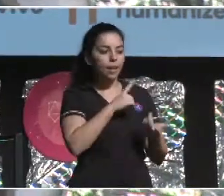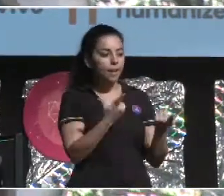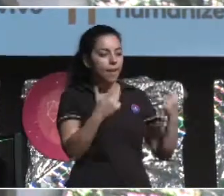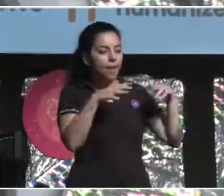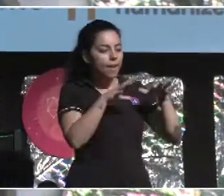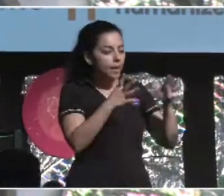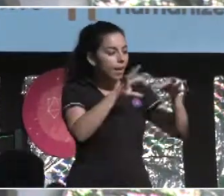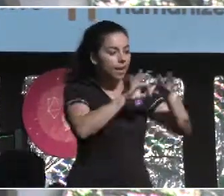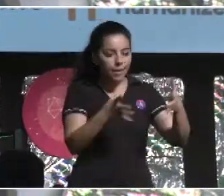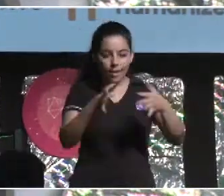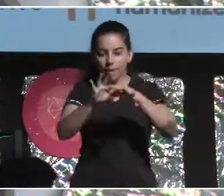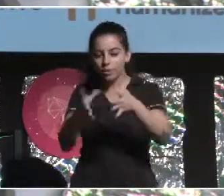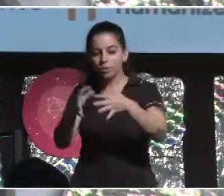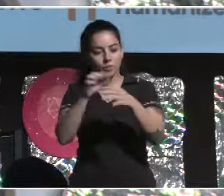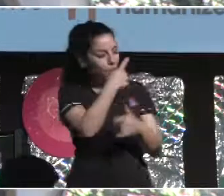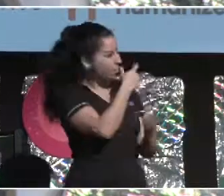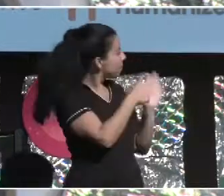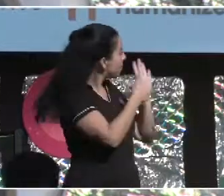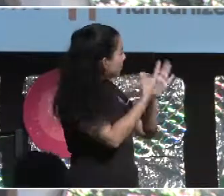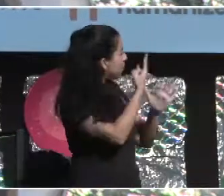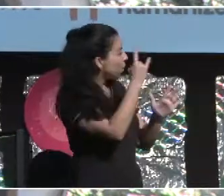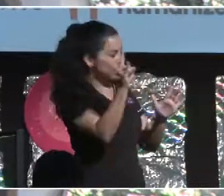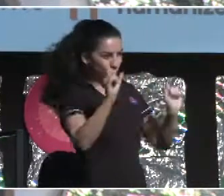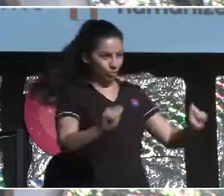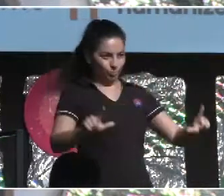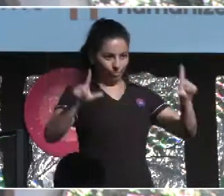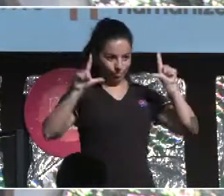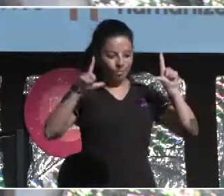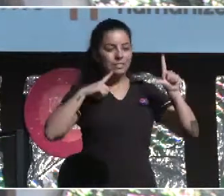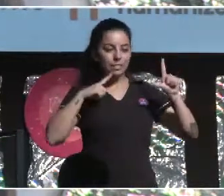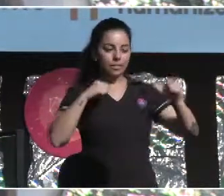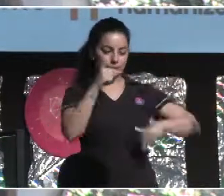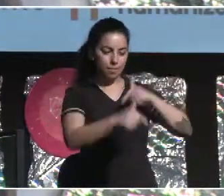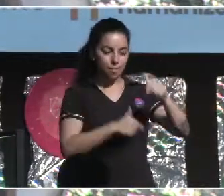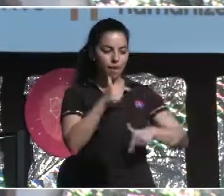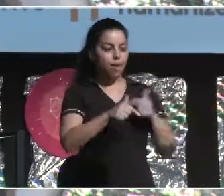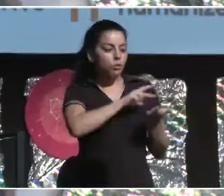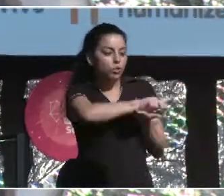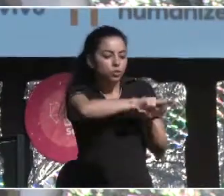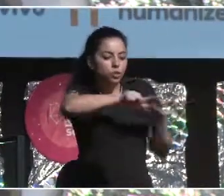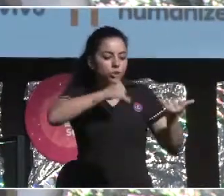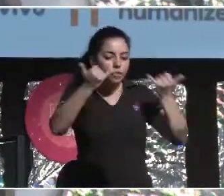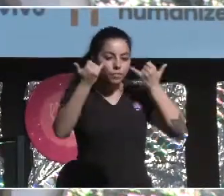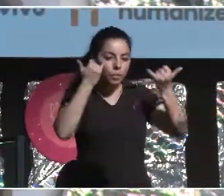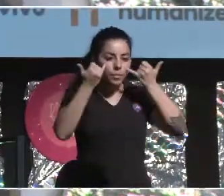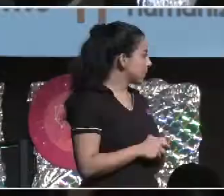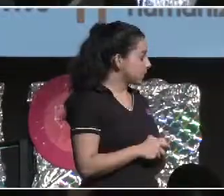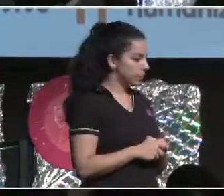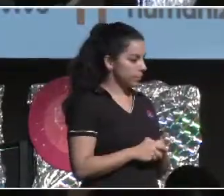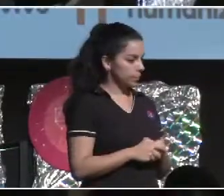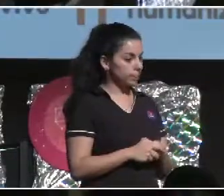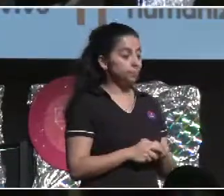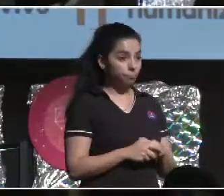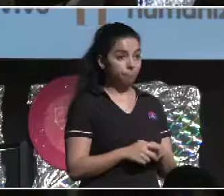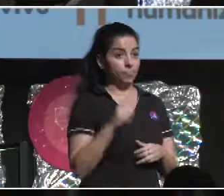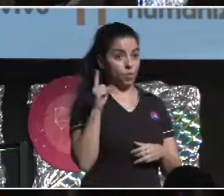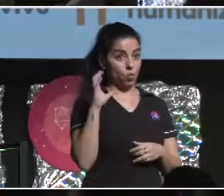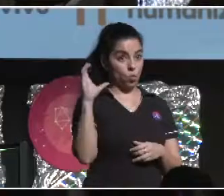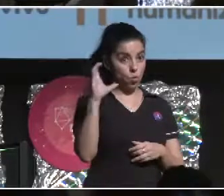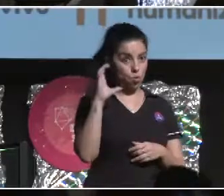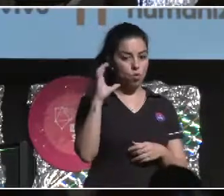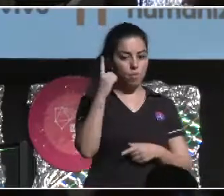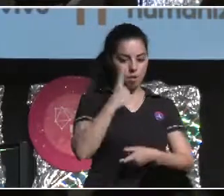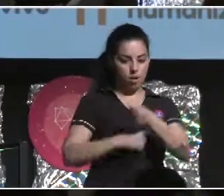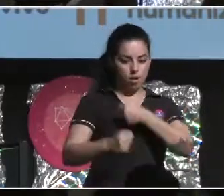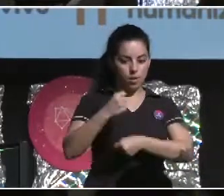que lo voy a presentar en la última slide y ahí hemos trabajado con diferentes fuentes de información para medir. En Colombia el año